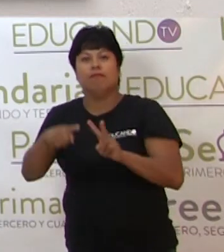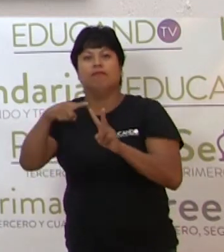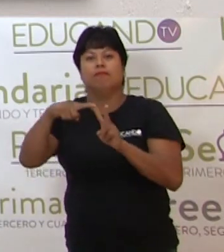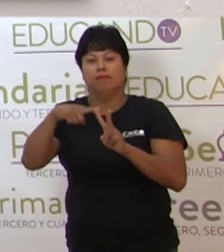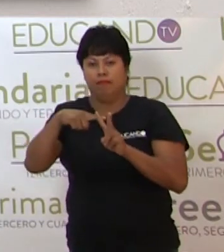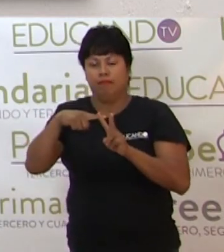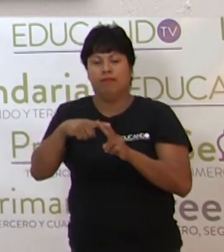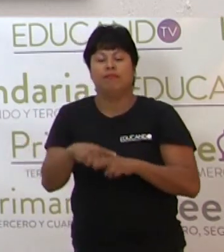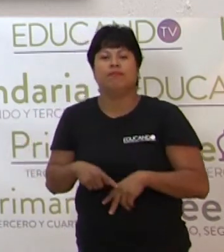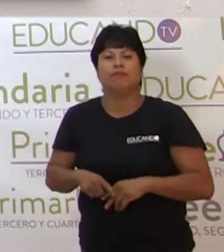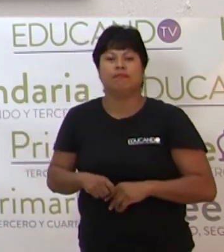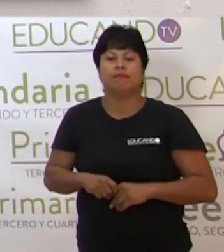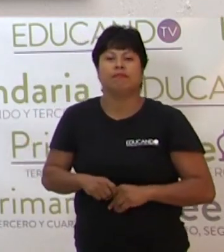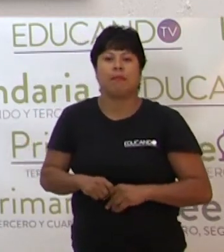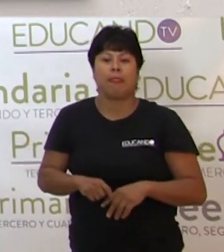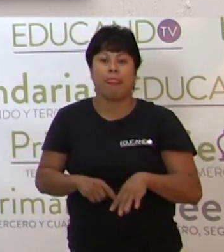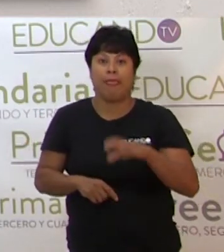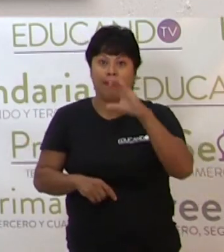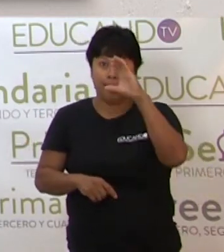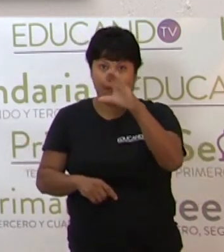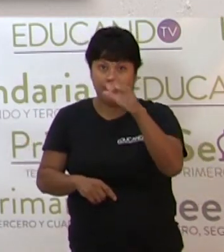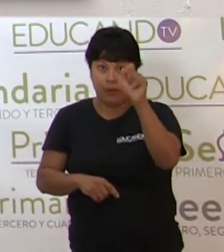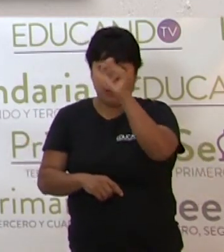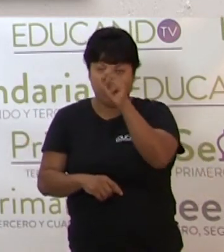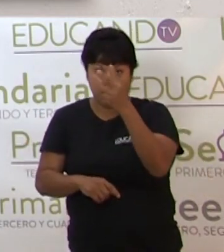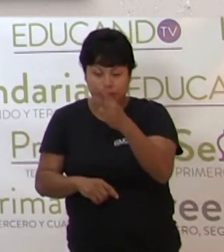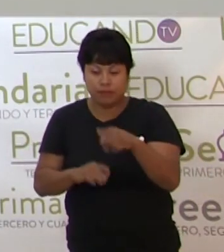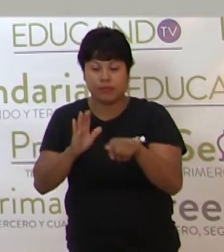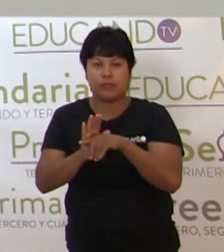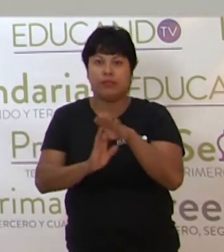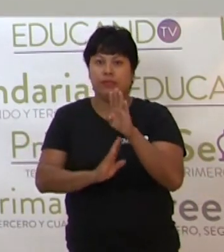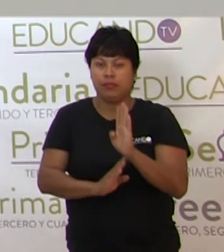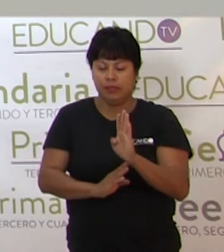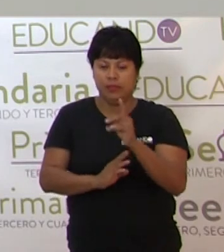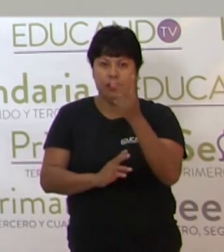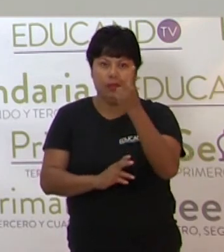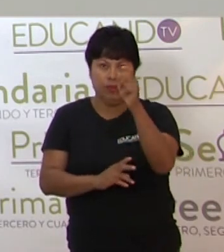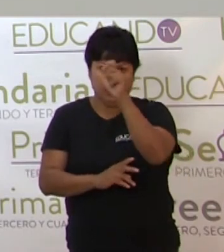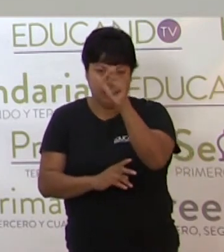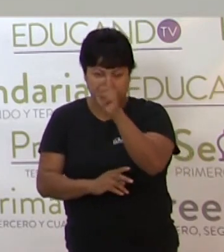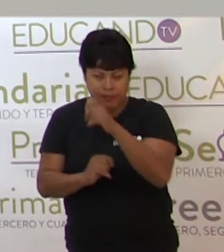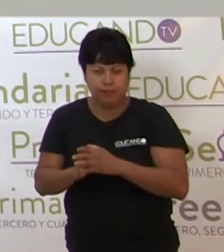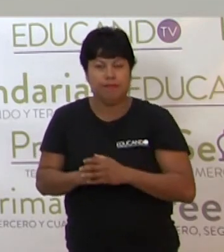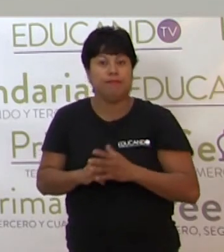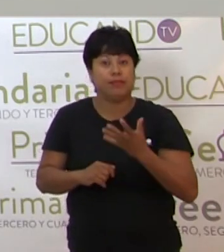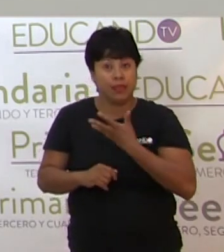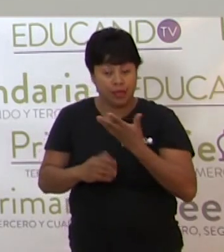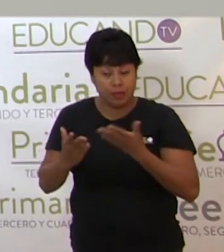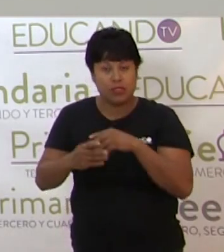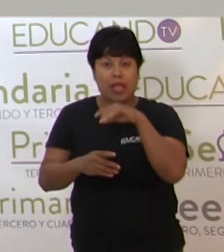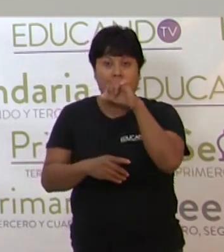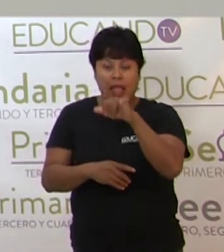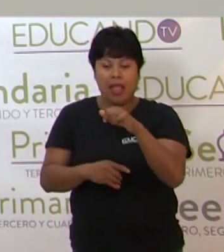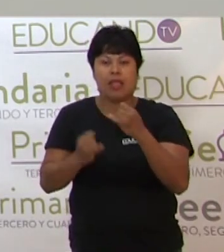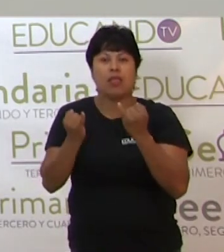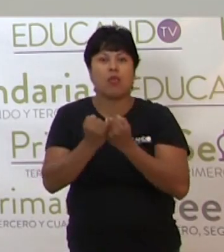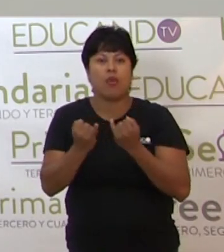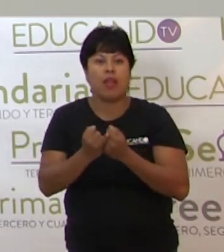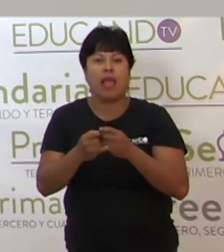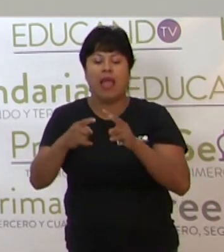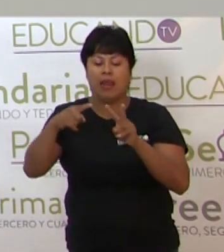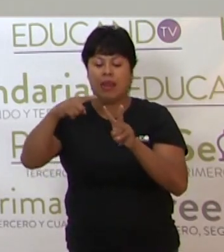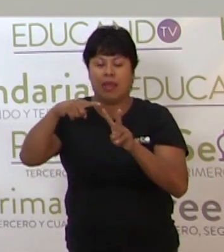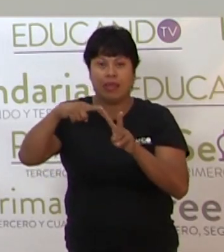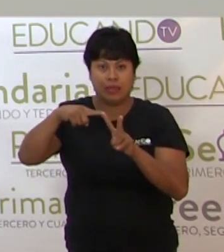cuadrada. Raíz cuadrada de C cuadrada menos B cuadrada. Y tenemos A igual a raíz